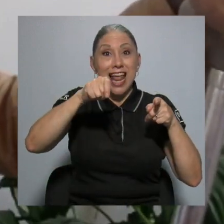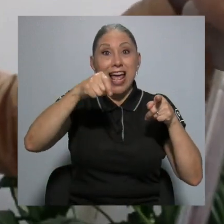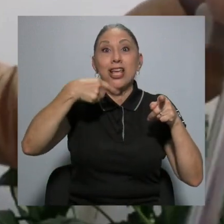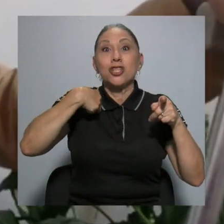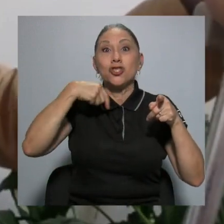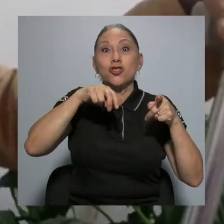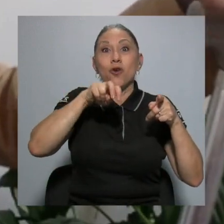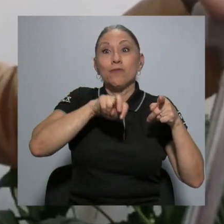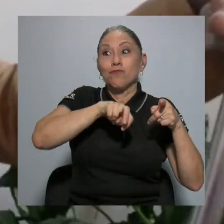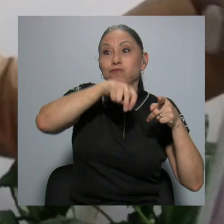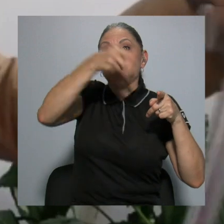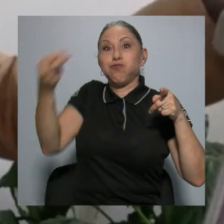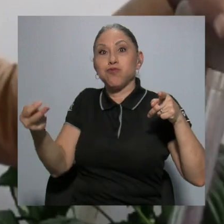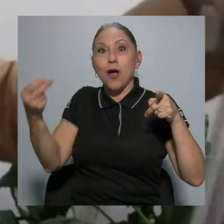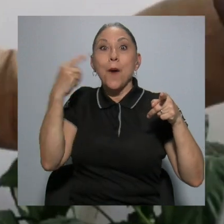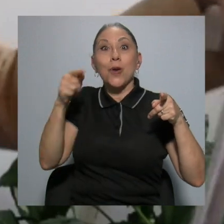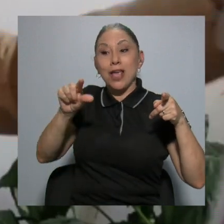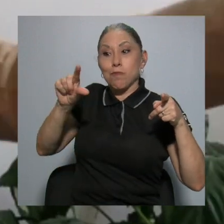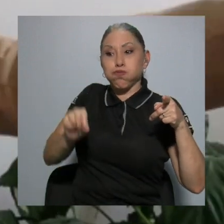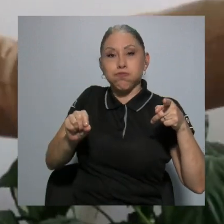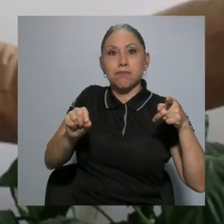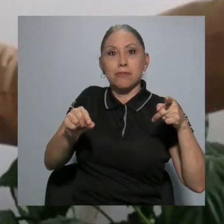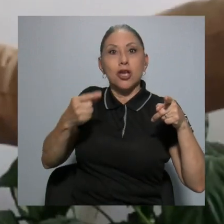el pestillo para niños y no podía escapar.